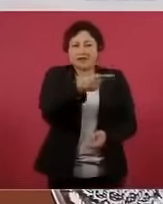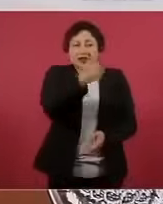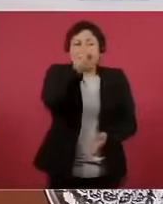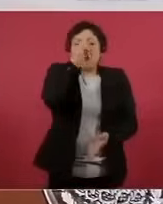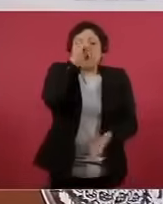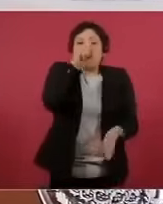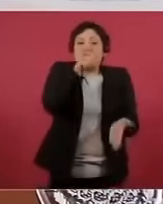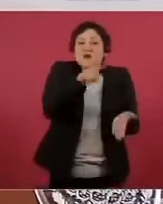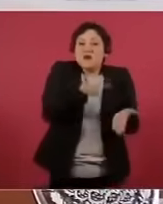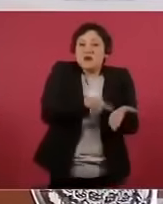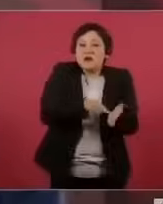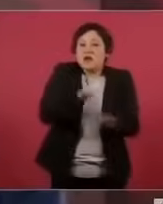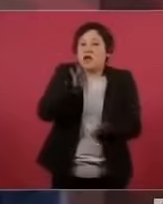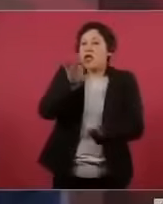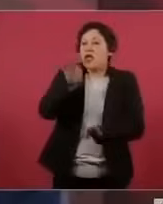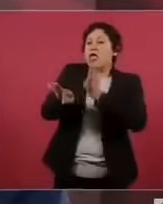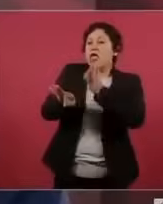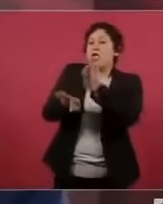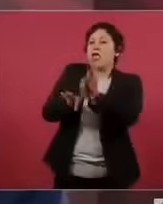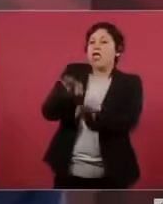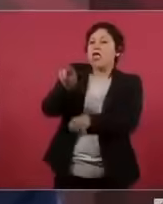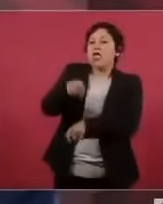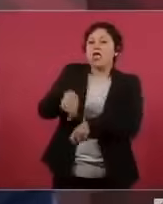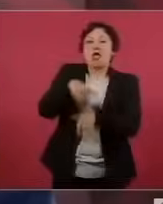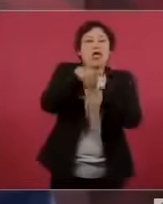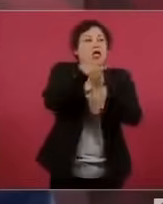y que pueden ellos manipular